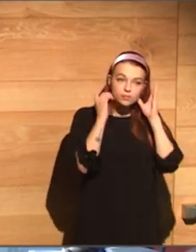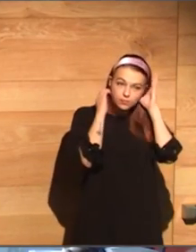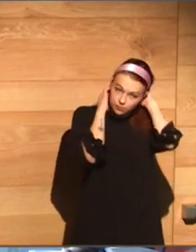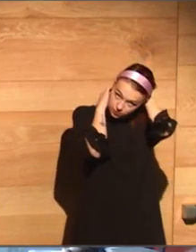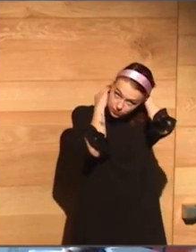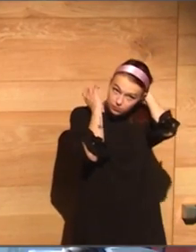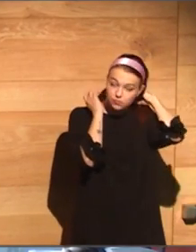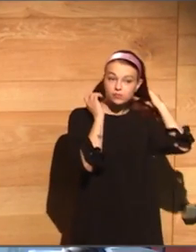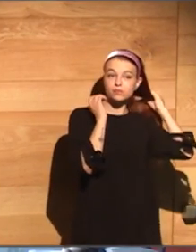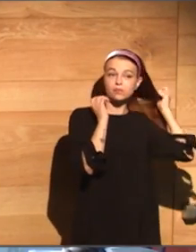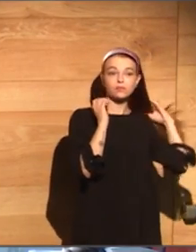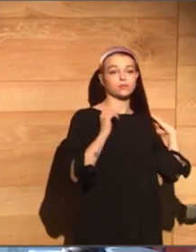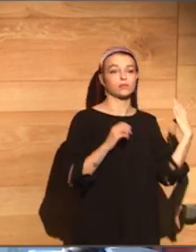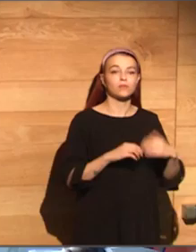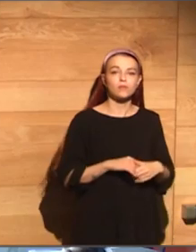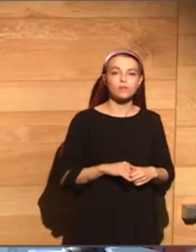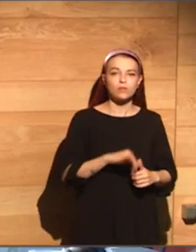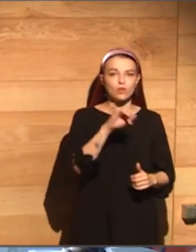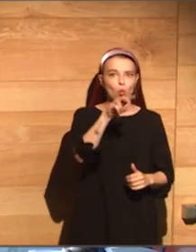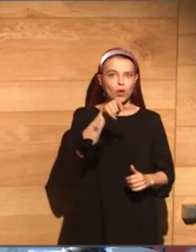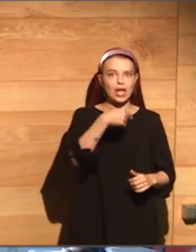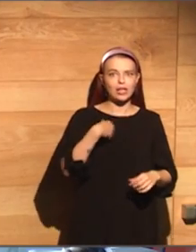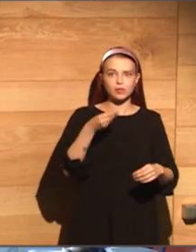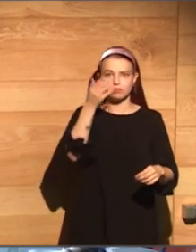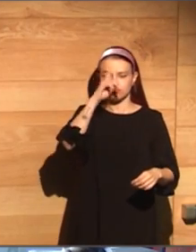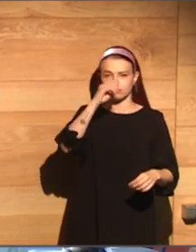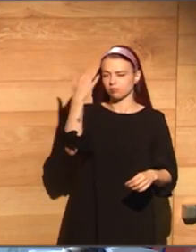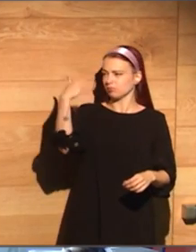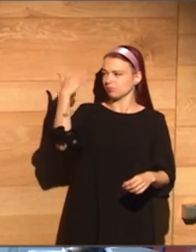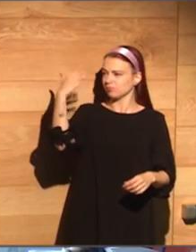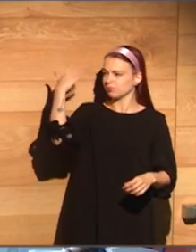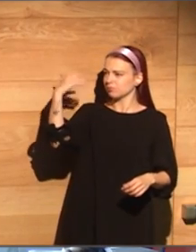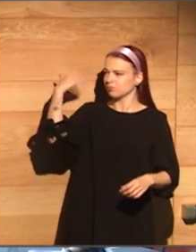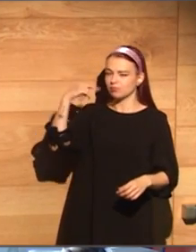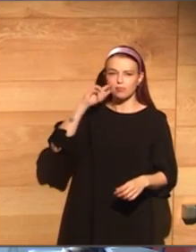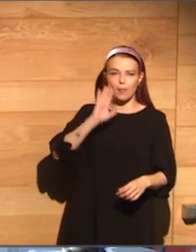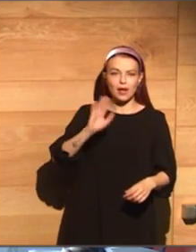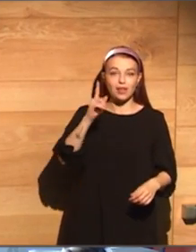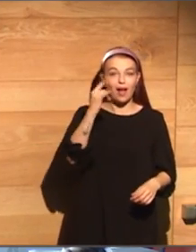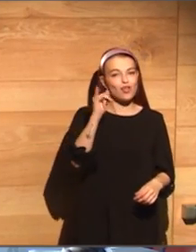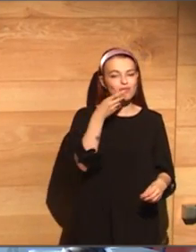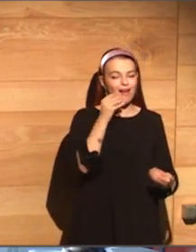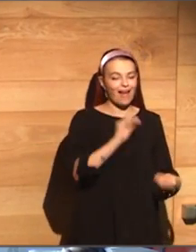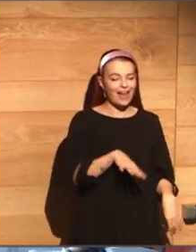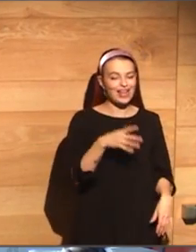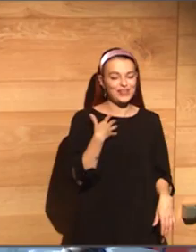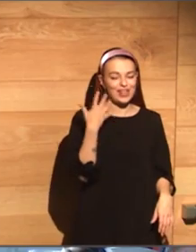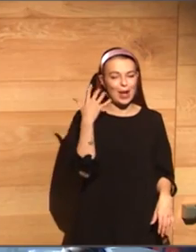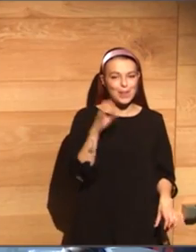podría ser... Estás histórico hoy, ¿no? Yo cuando estás todo el rato ahí como yendo mágico. Tengo una anécdota mágica.